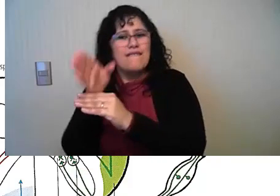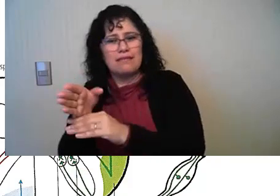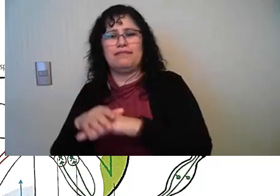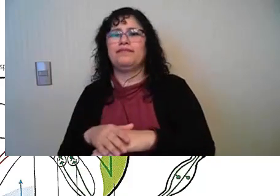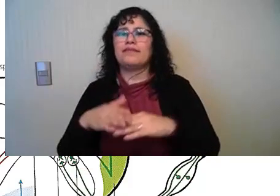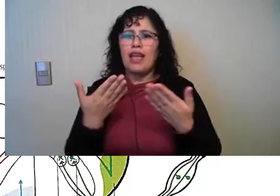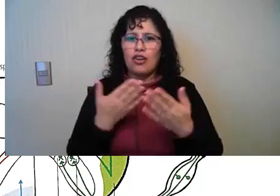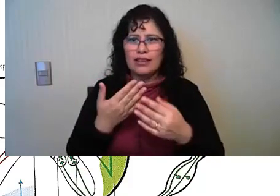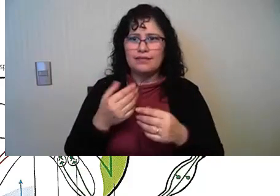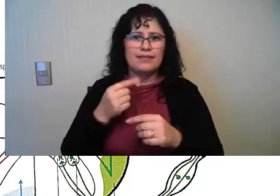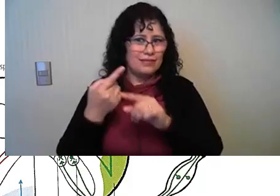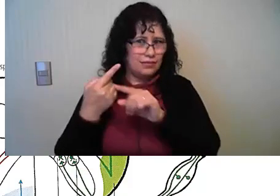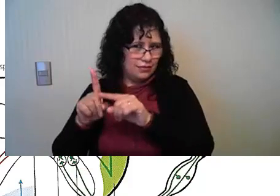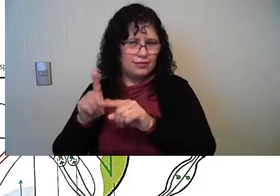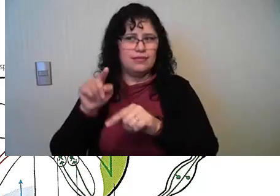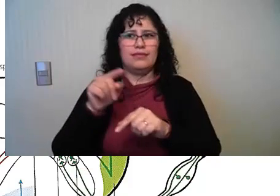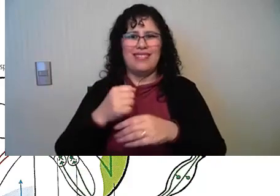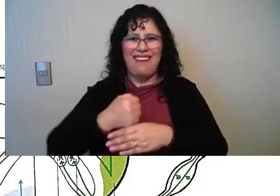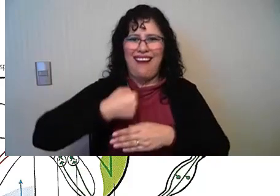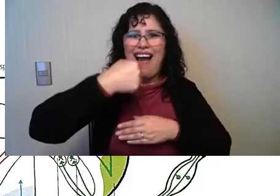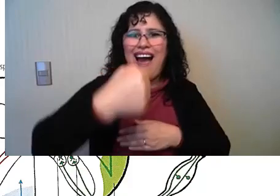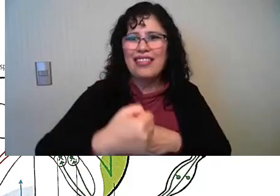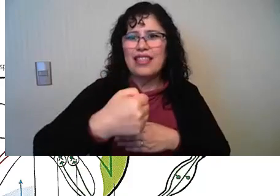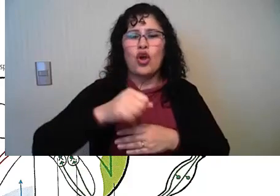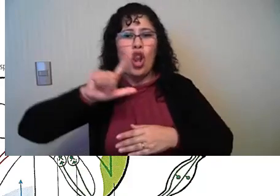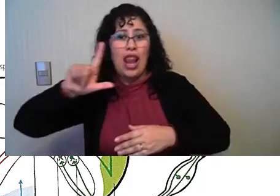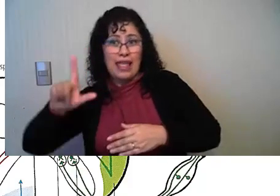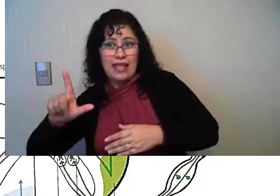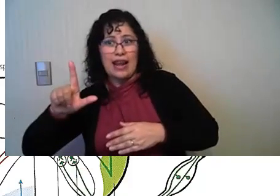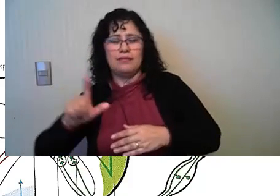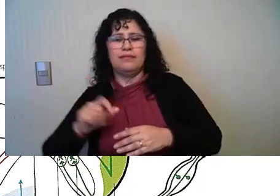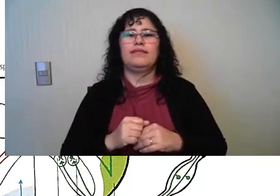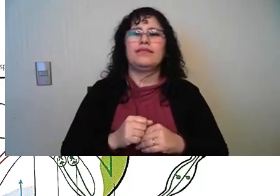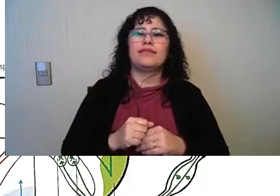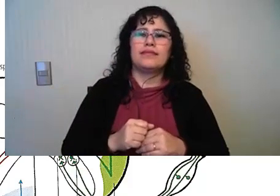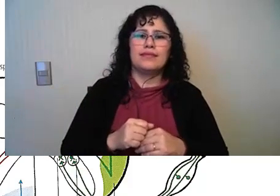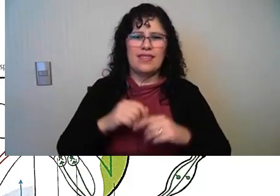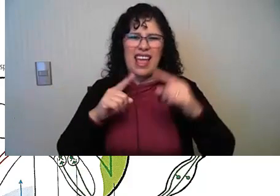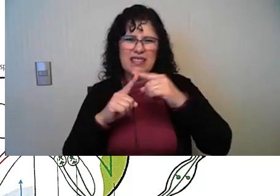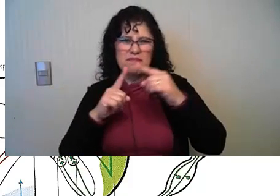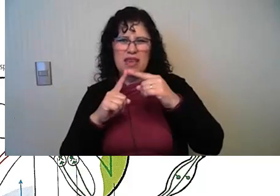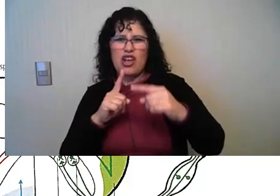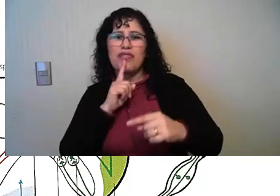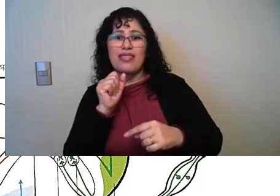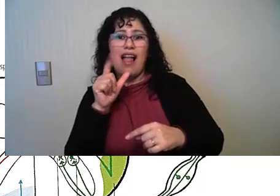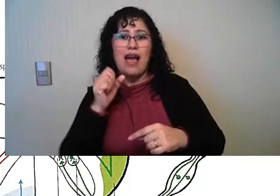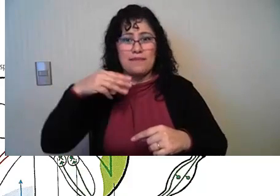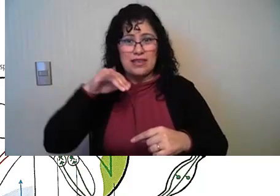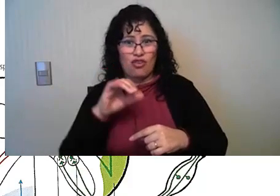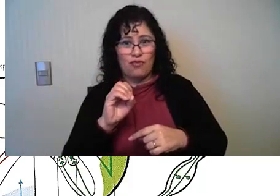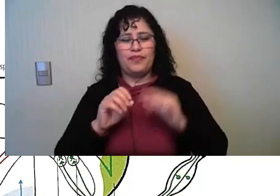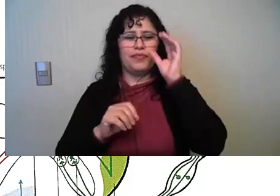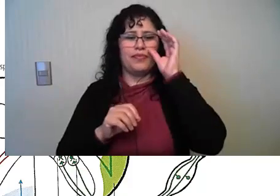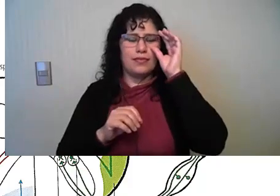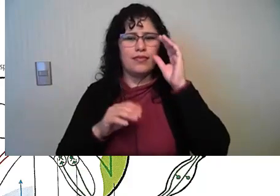anterolateral, compuesto por los espinotalámicos, tanto anterior como lateral, y que lamentablemente el mismo